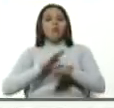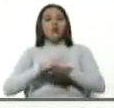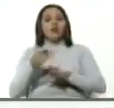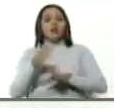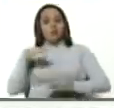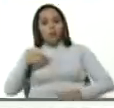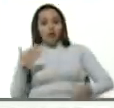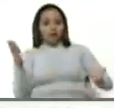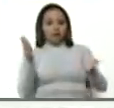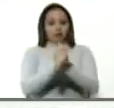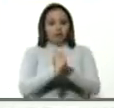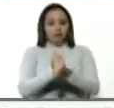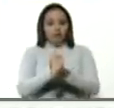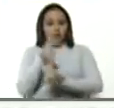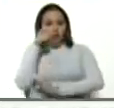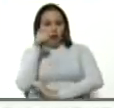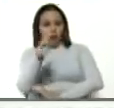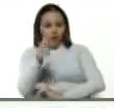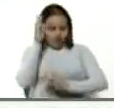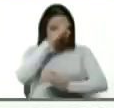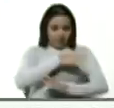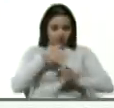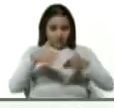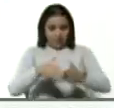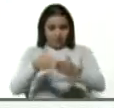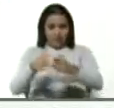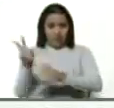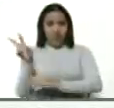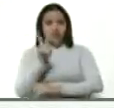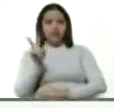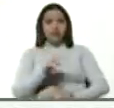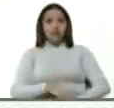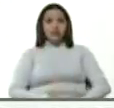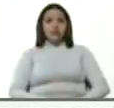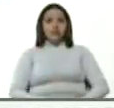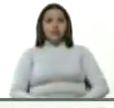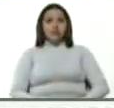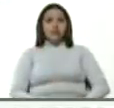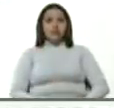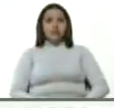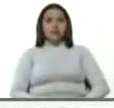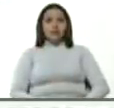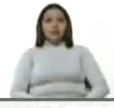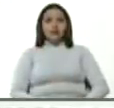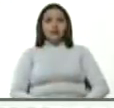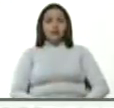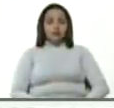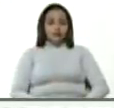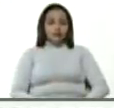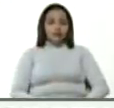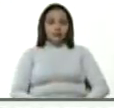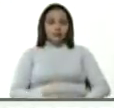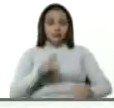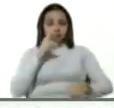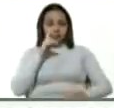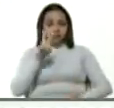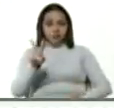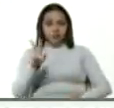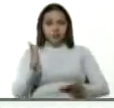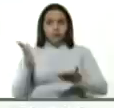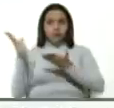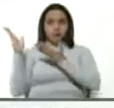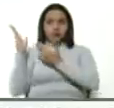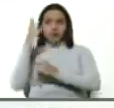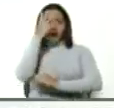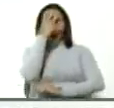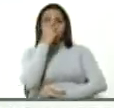Guardia Costera venezolana. Una imagen realmente triste,